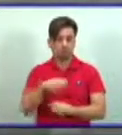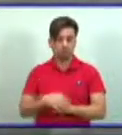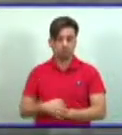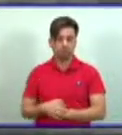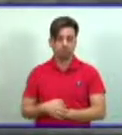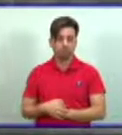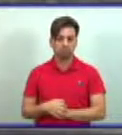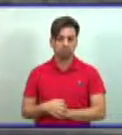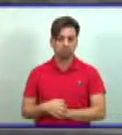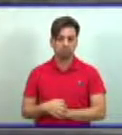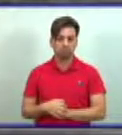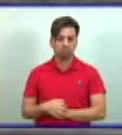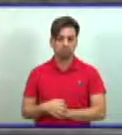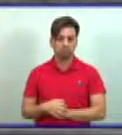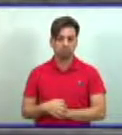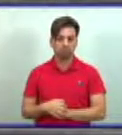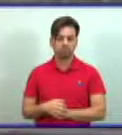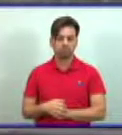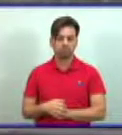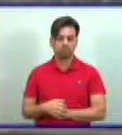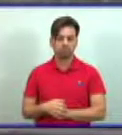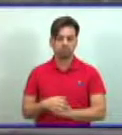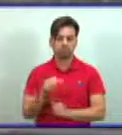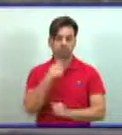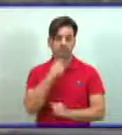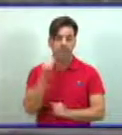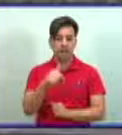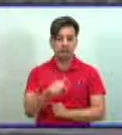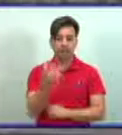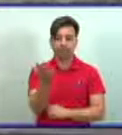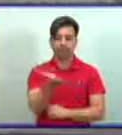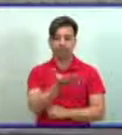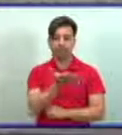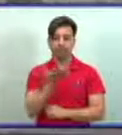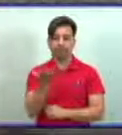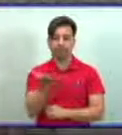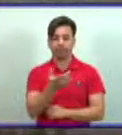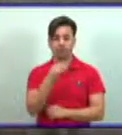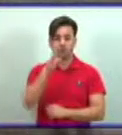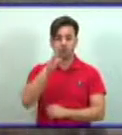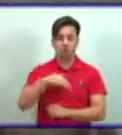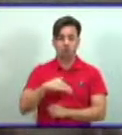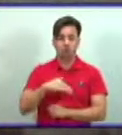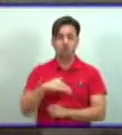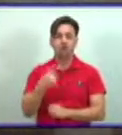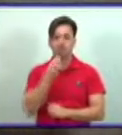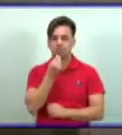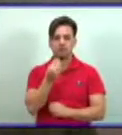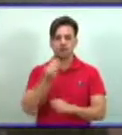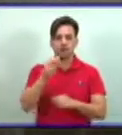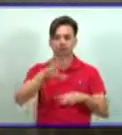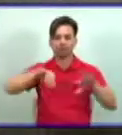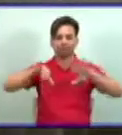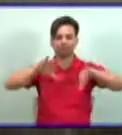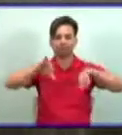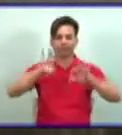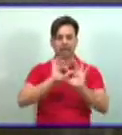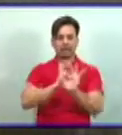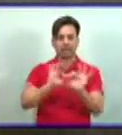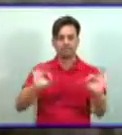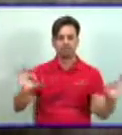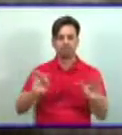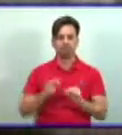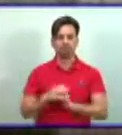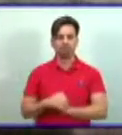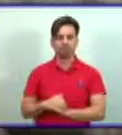están expuestas a vientos frecuentes que puedan despejar su atmósfera de contaminación. Cambio climático, a causa de los gases